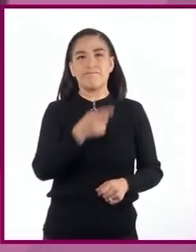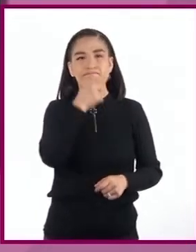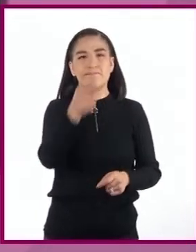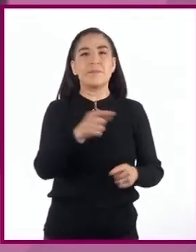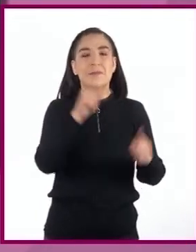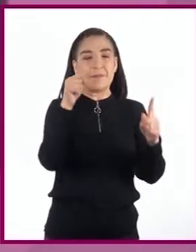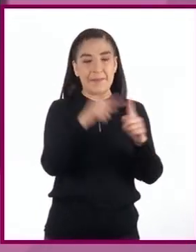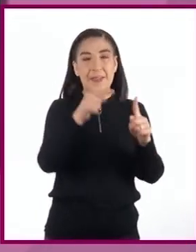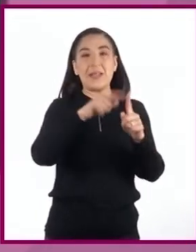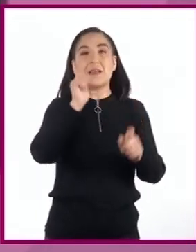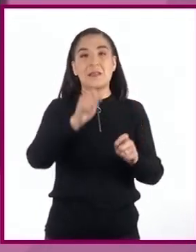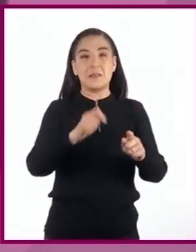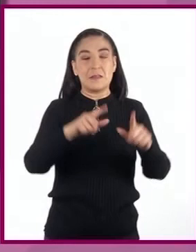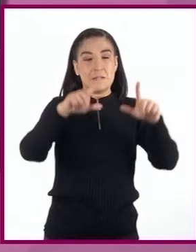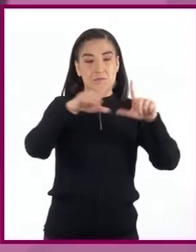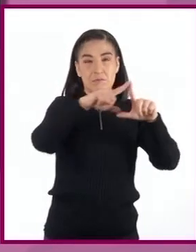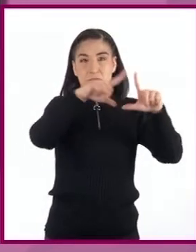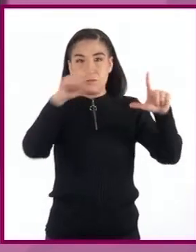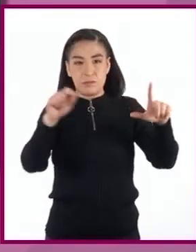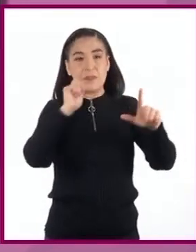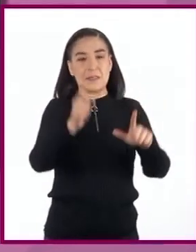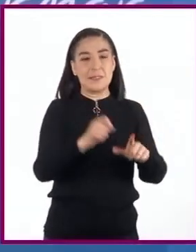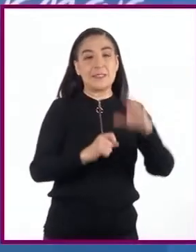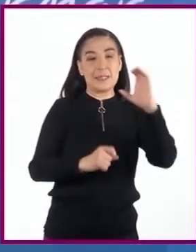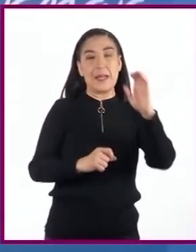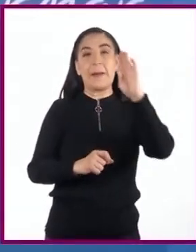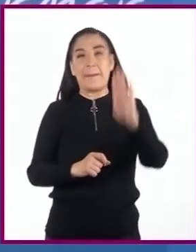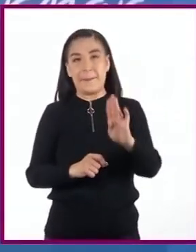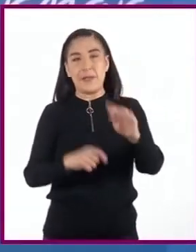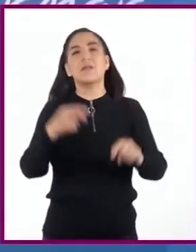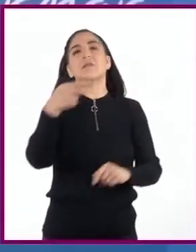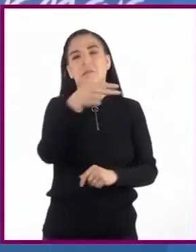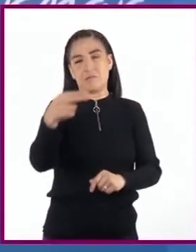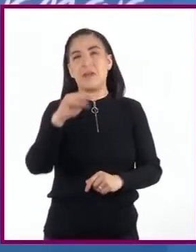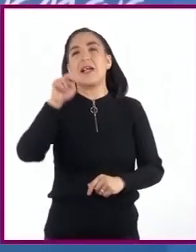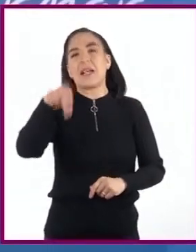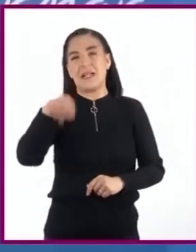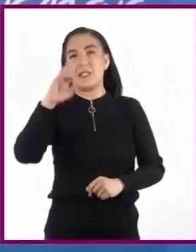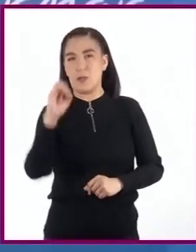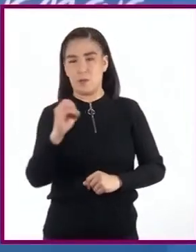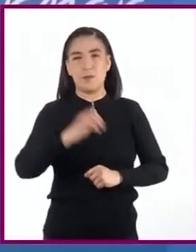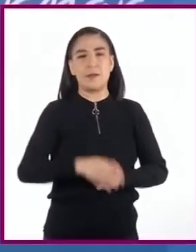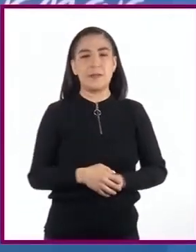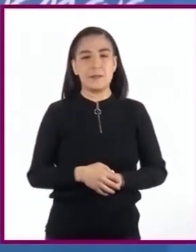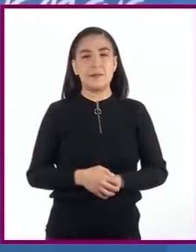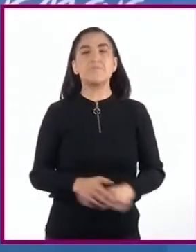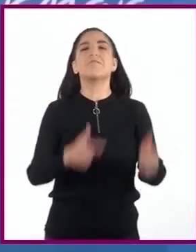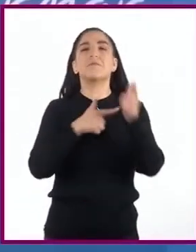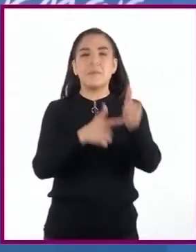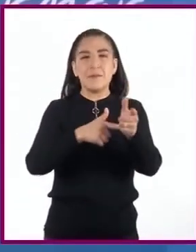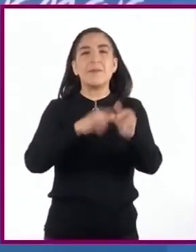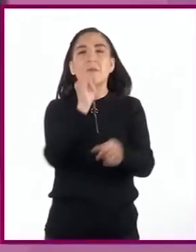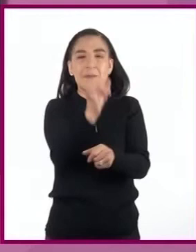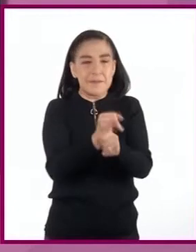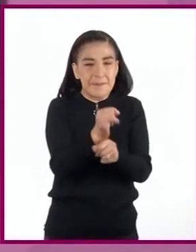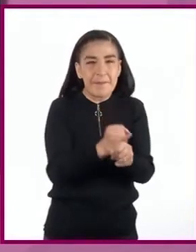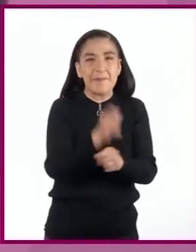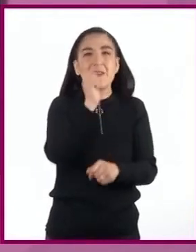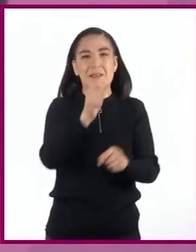CB es igual al lado NO. Continuemos con nuestro análisis de los triángulos que forman el